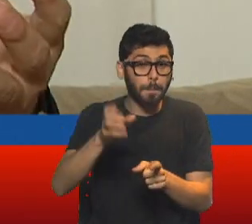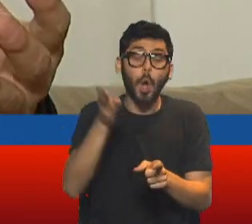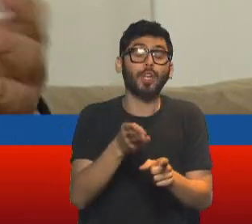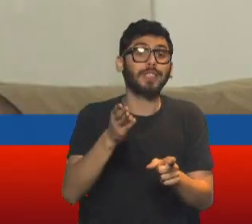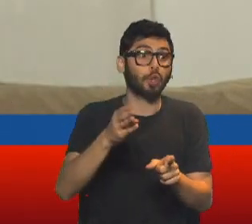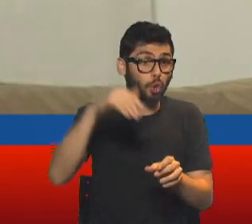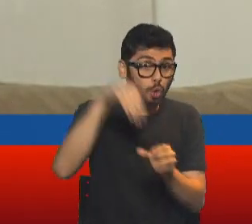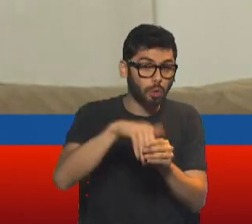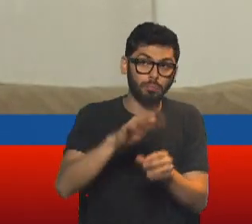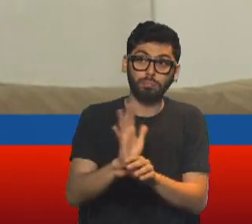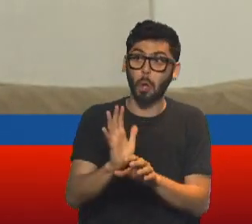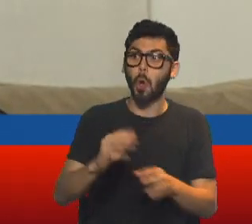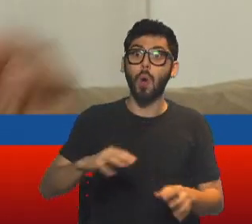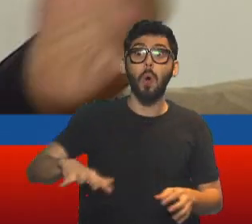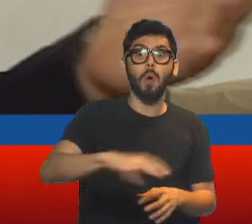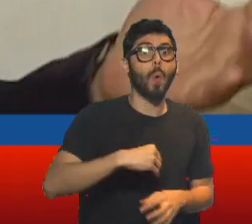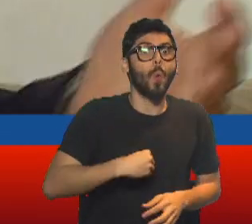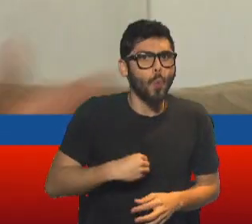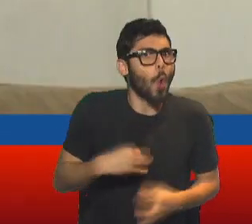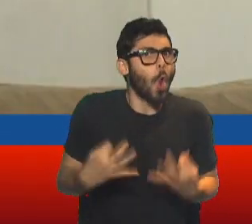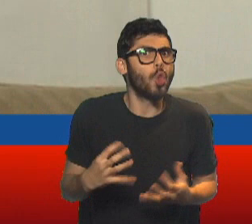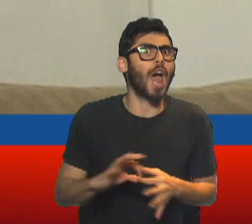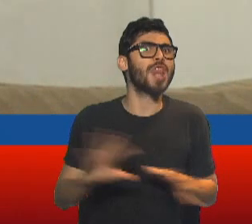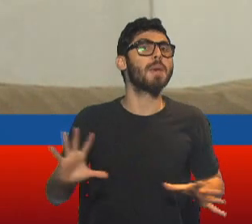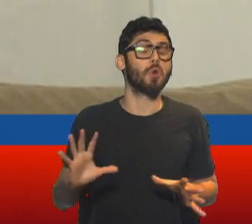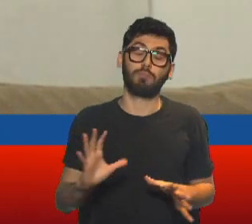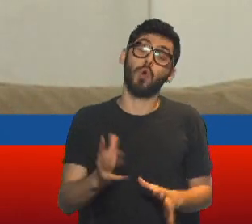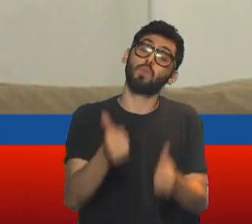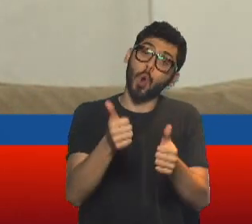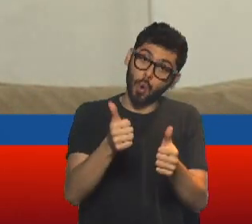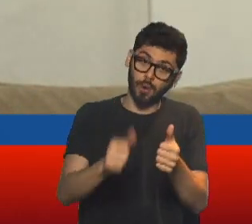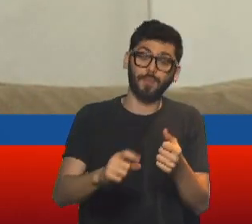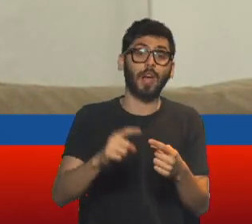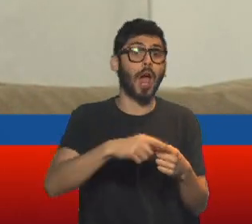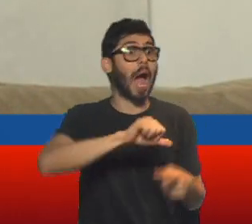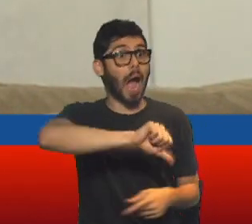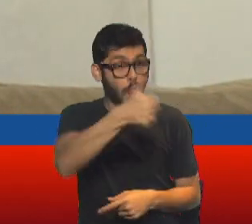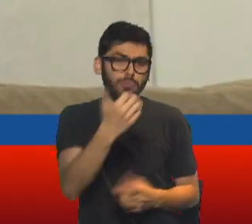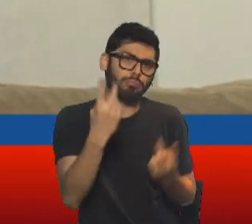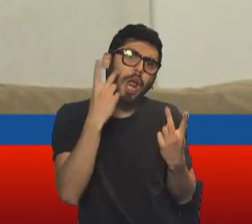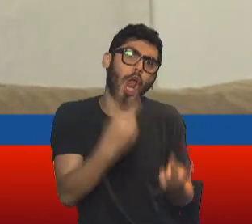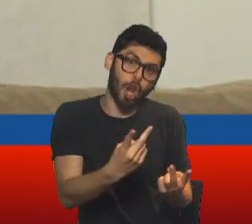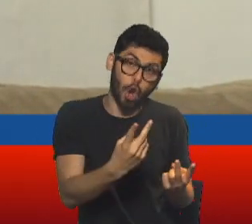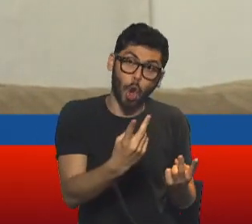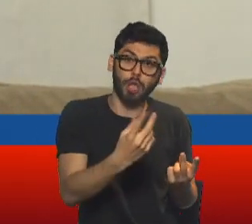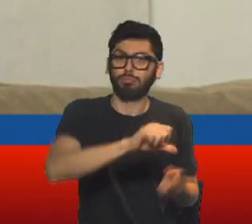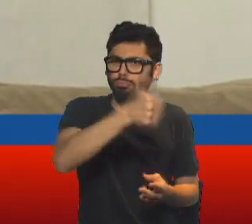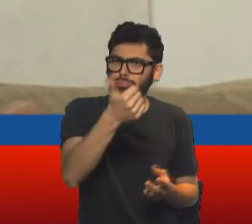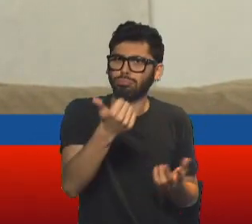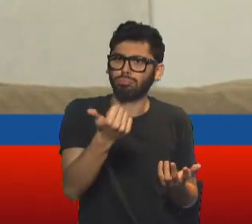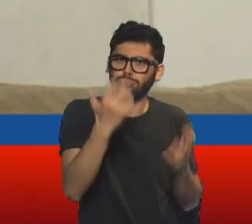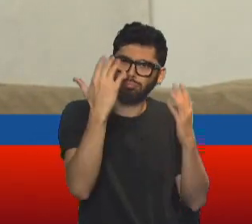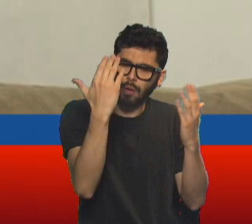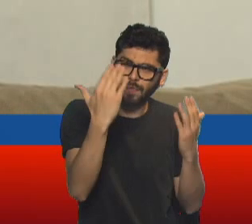democrática de nuestro pueblo. El segundo, a los que ganaron, hay que reconocerle el triunfo. A quienes nos votaron, a quienes nos acompañaron, a